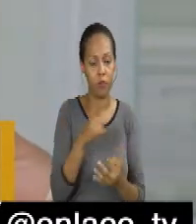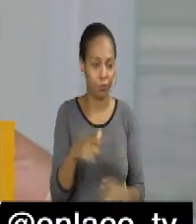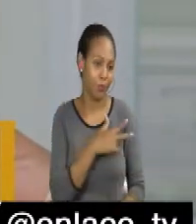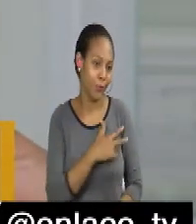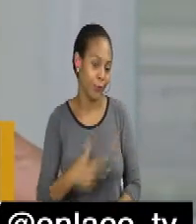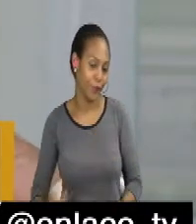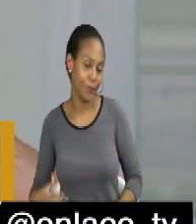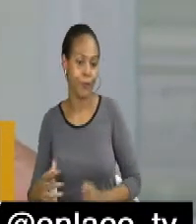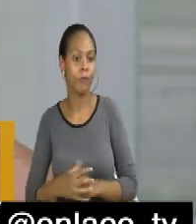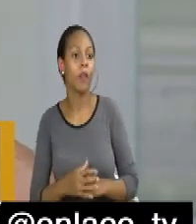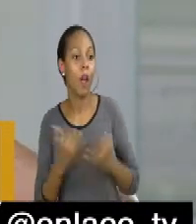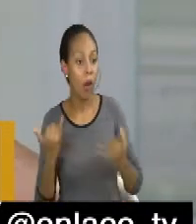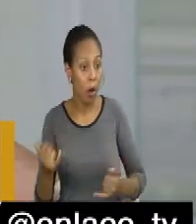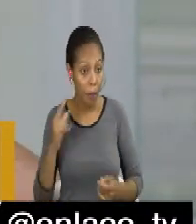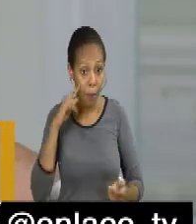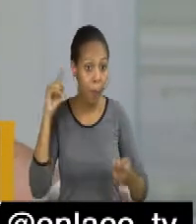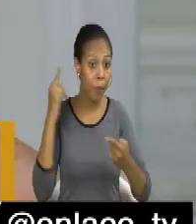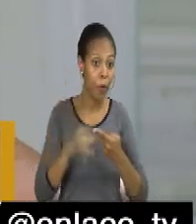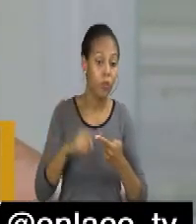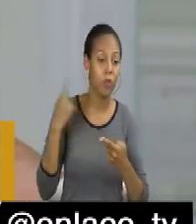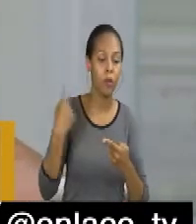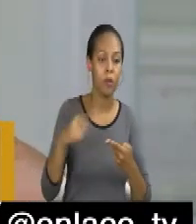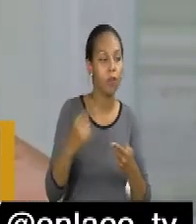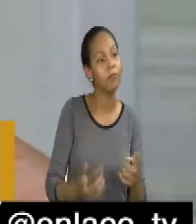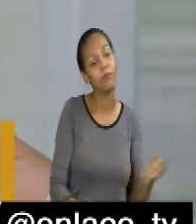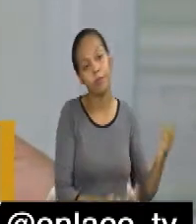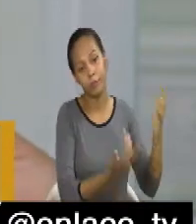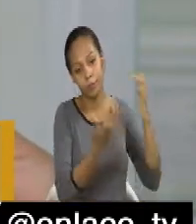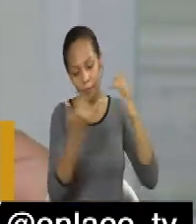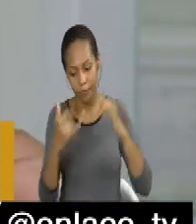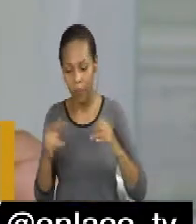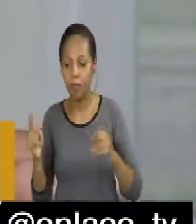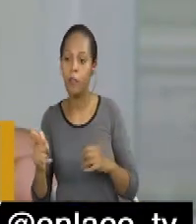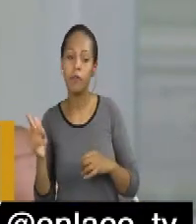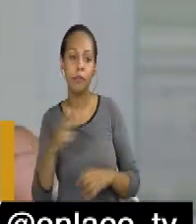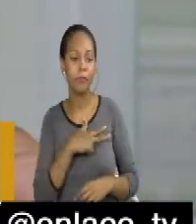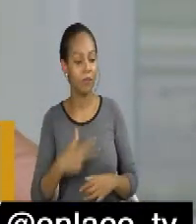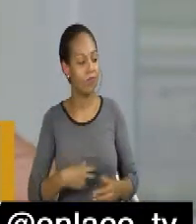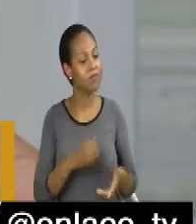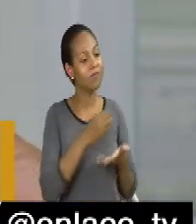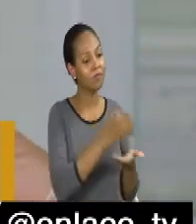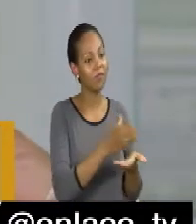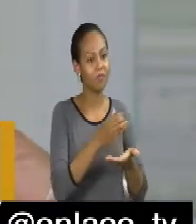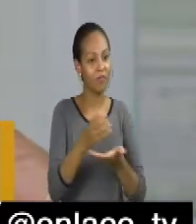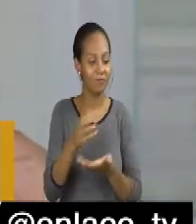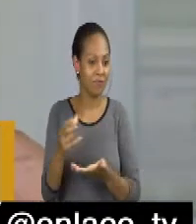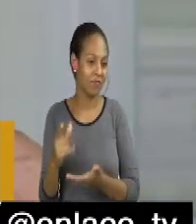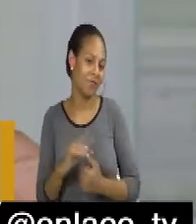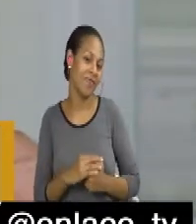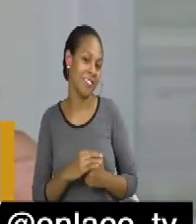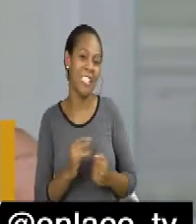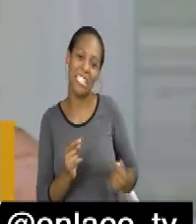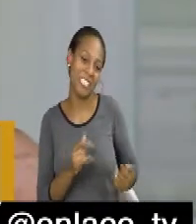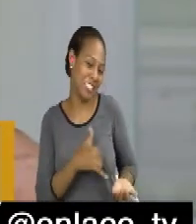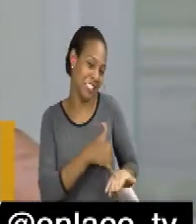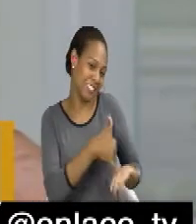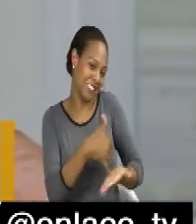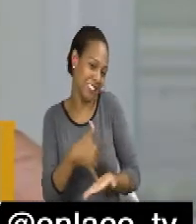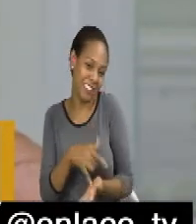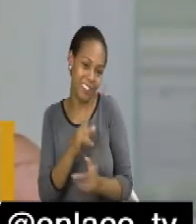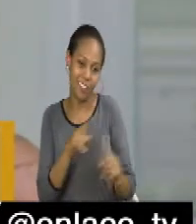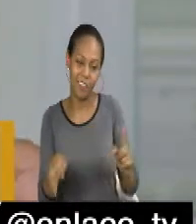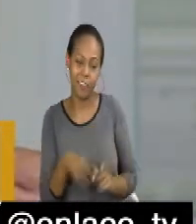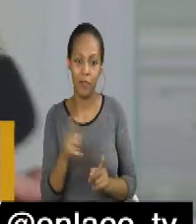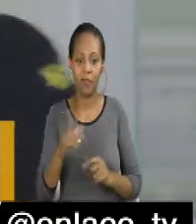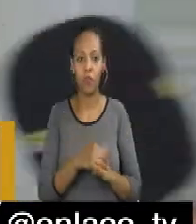esta oportunidad de tenerlos a todos allí, y el personero les entregará a cada uno una condecoración a partir de cada uno de su periodo